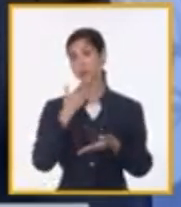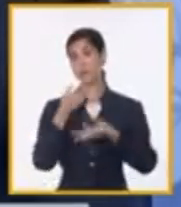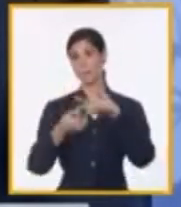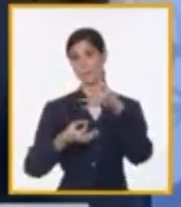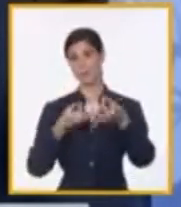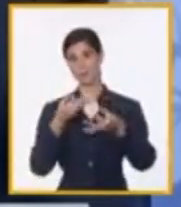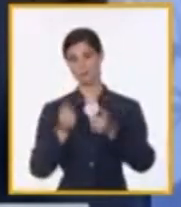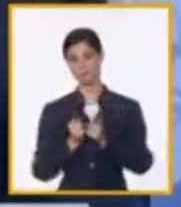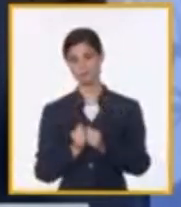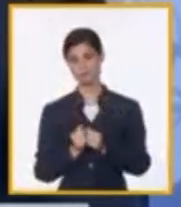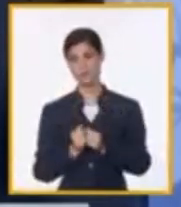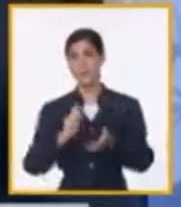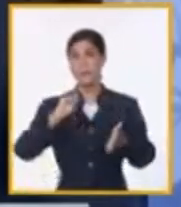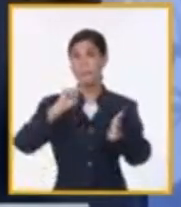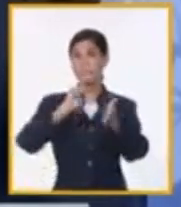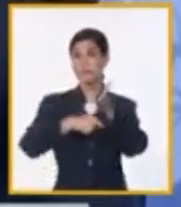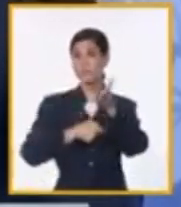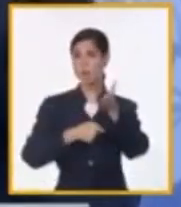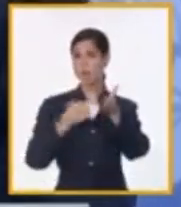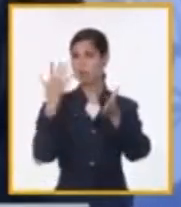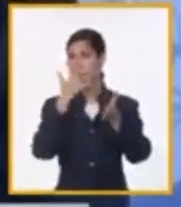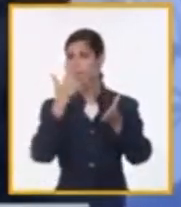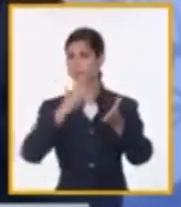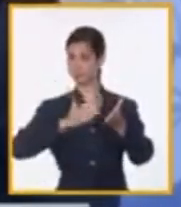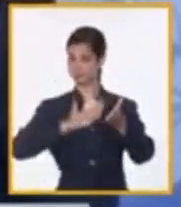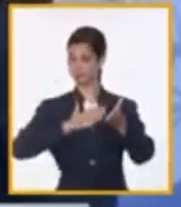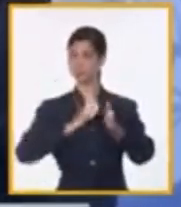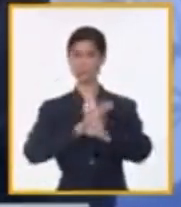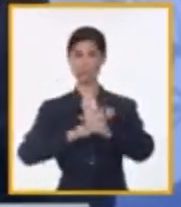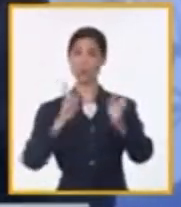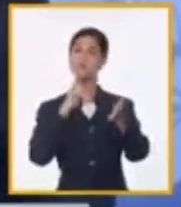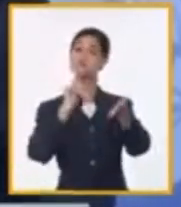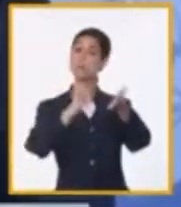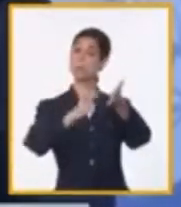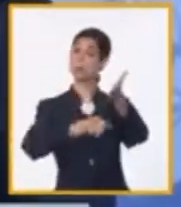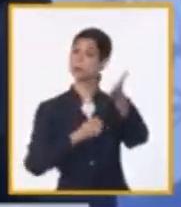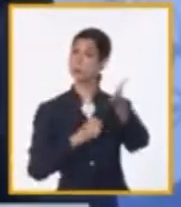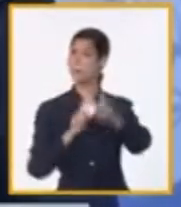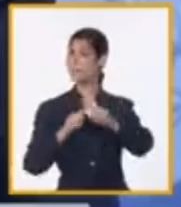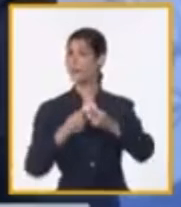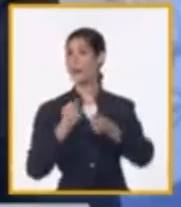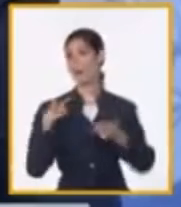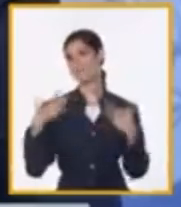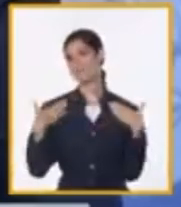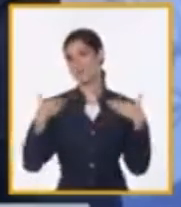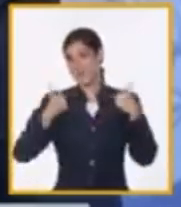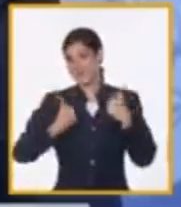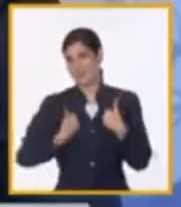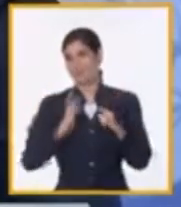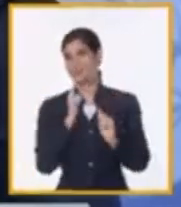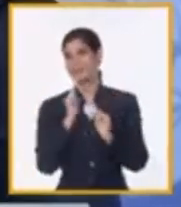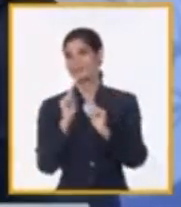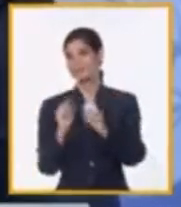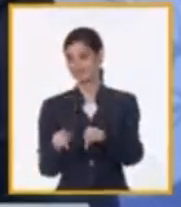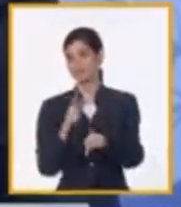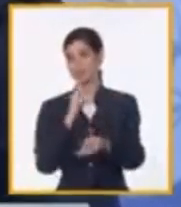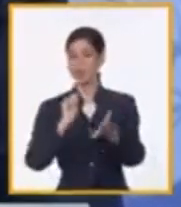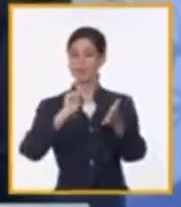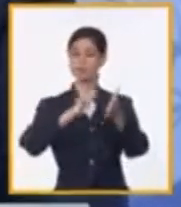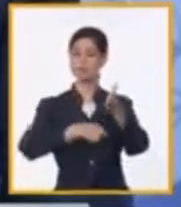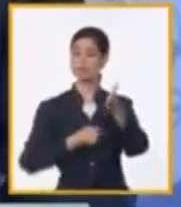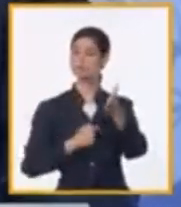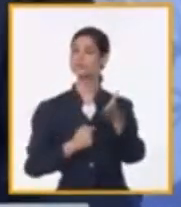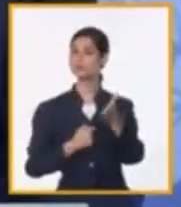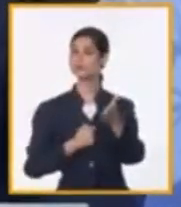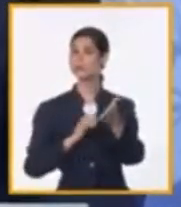documento firmado por mí como presidente de la asamblea nacional y firmado como recibido por parte